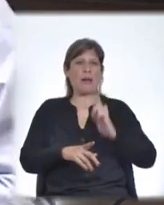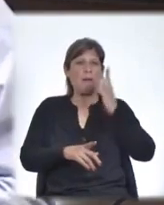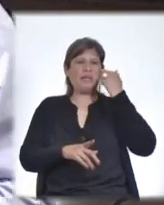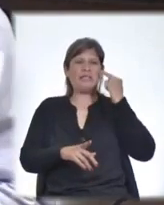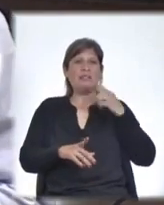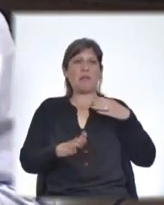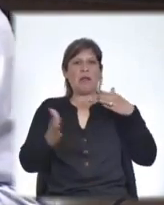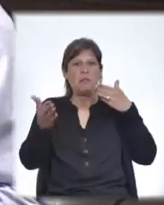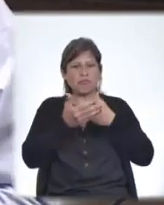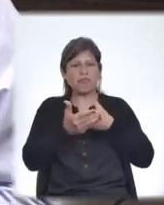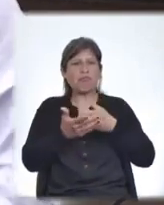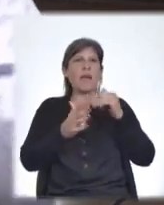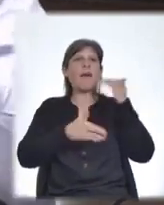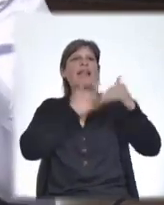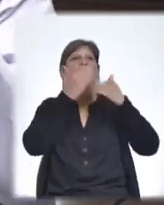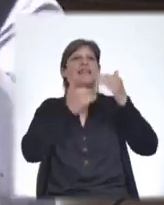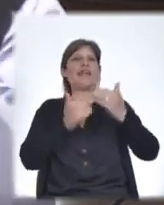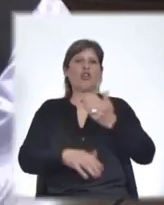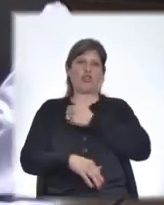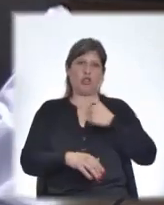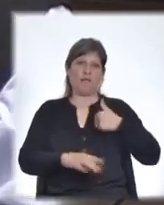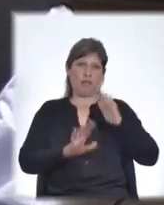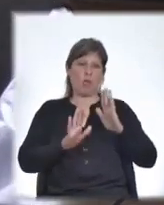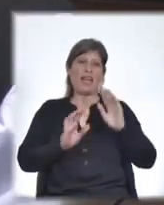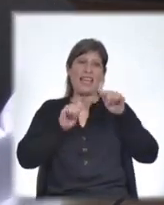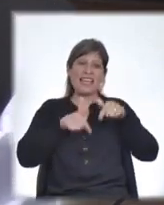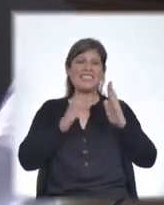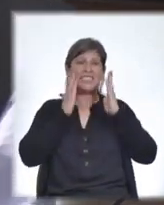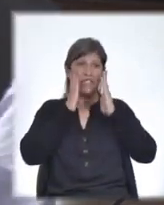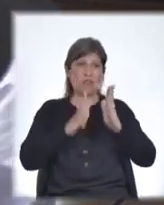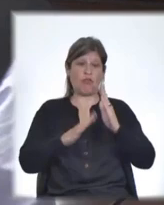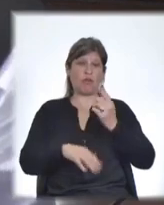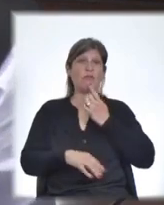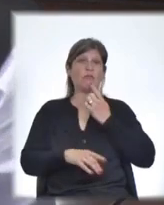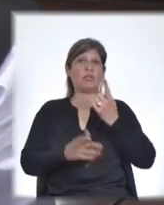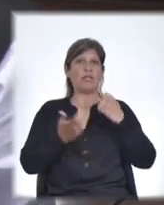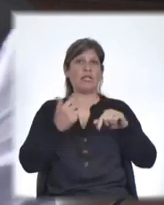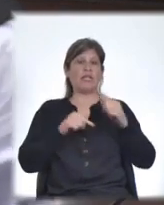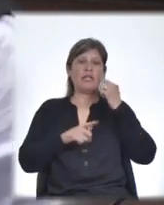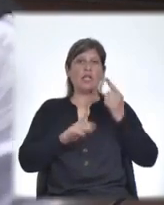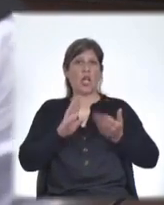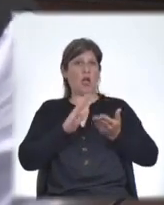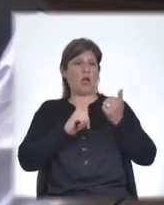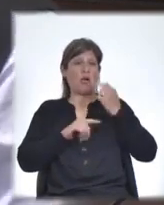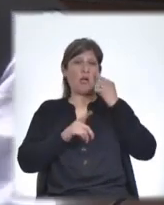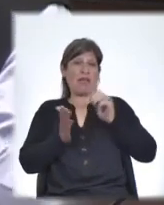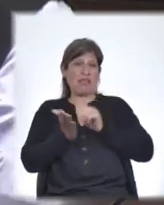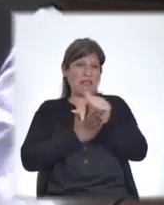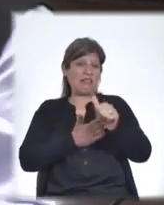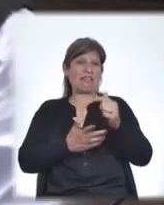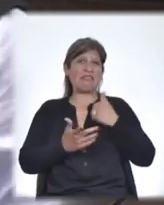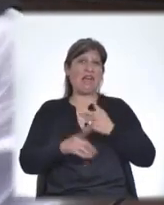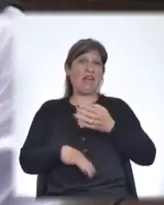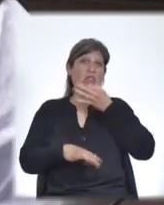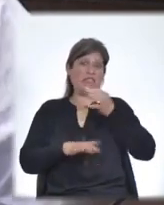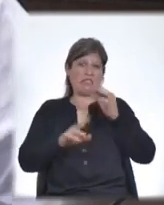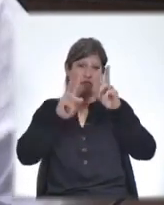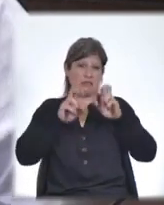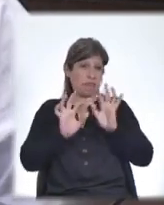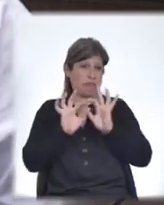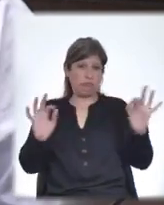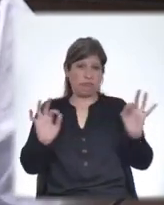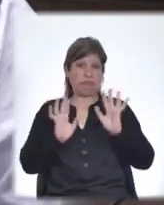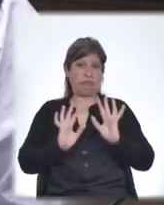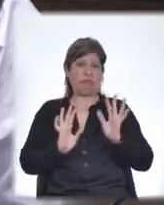desarrollo individual. Este es el enfoque político. En su expresión más elaborada, este enfoque nos dice, y lo estoy leyendo textualmente en nuestro